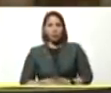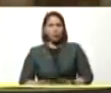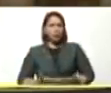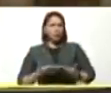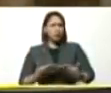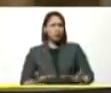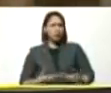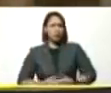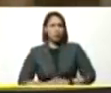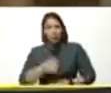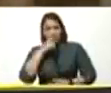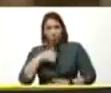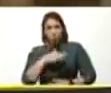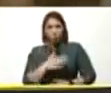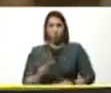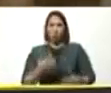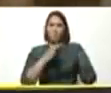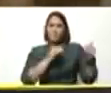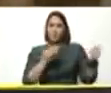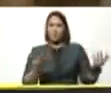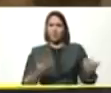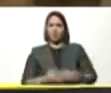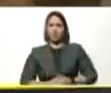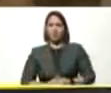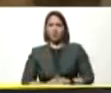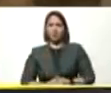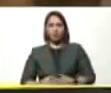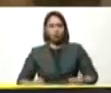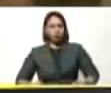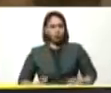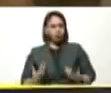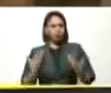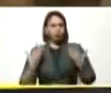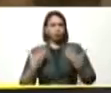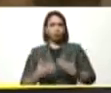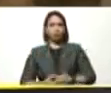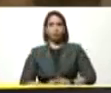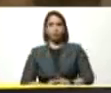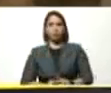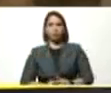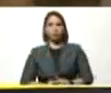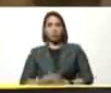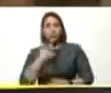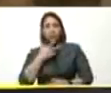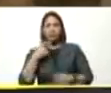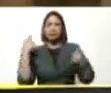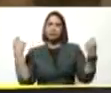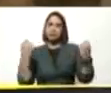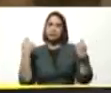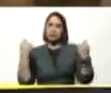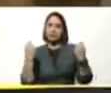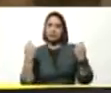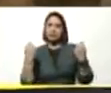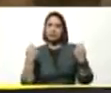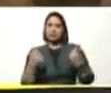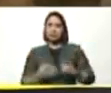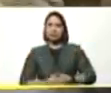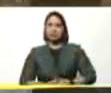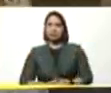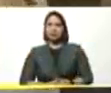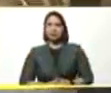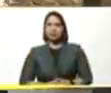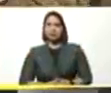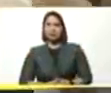esperanza, lleno de emociones, y que le digo que esto fue una campaña